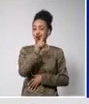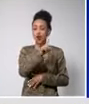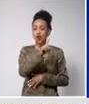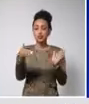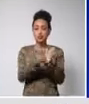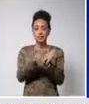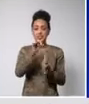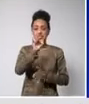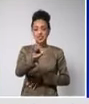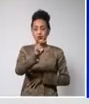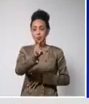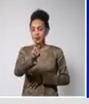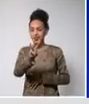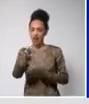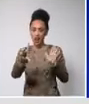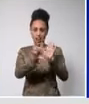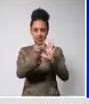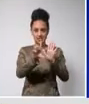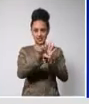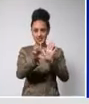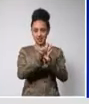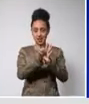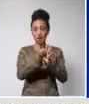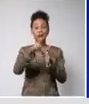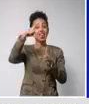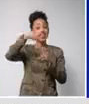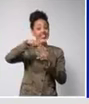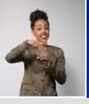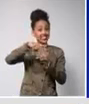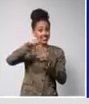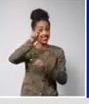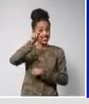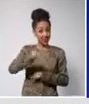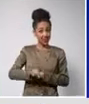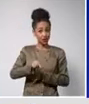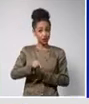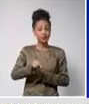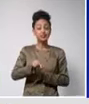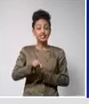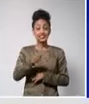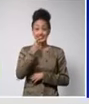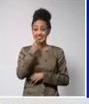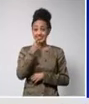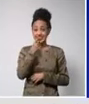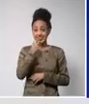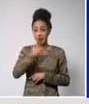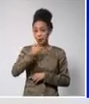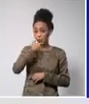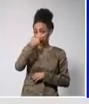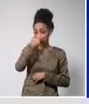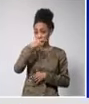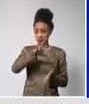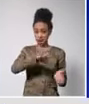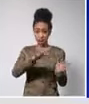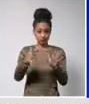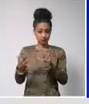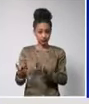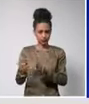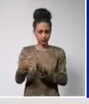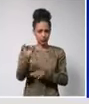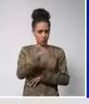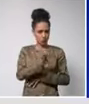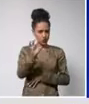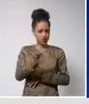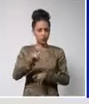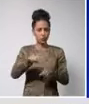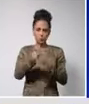11.723 licenciados y técnicos en atención estomatológica y prótesis, lo cual da un promedio por habitante que